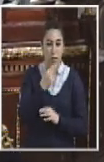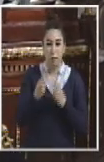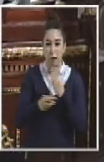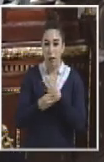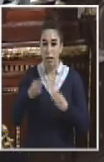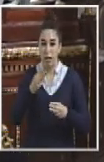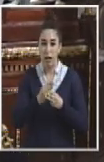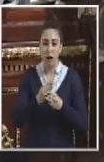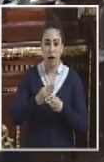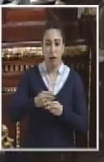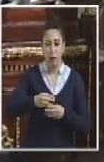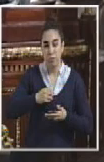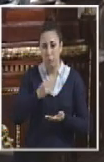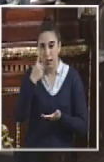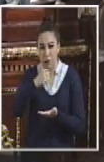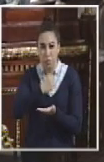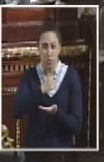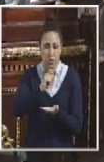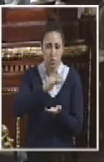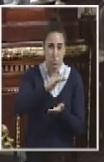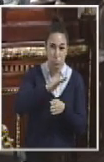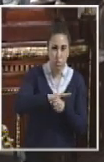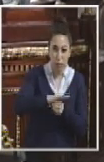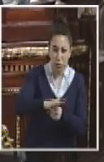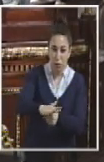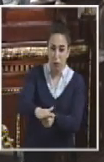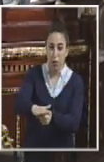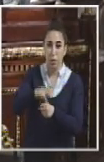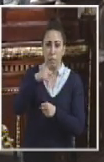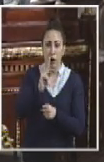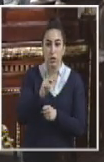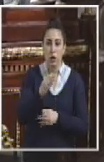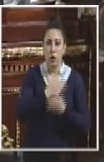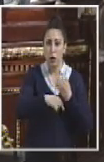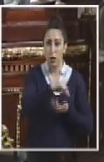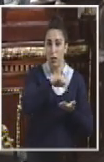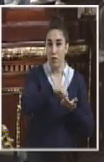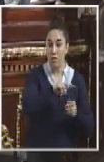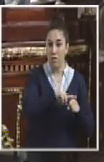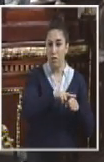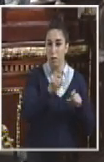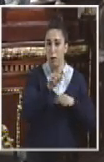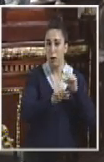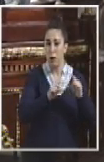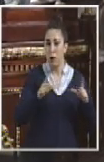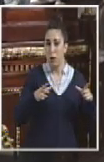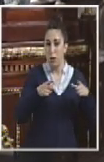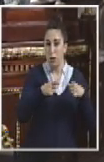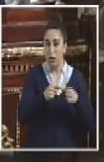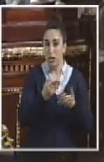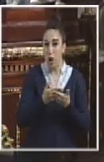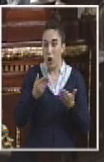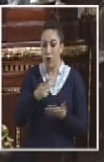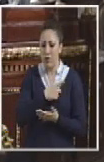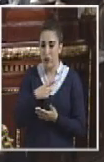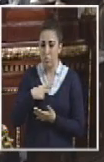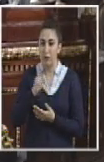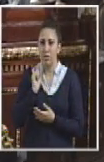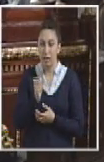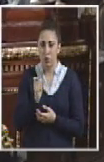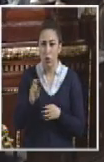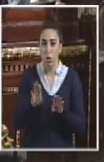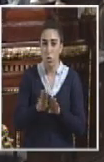elementos verdes con carácter meramente ornamental. Hoy en día debemos cuestionar esta lógica y tratar de